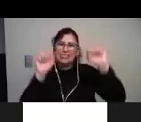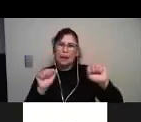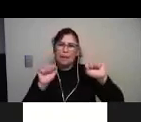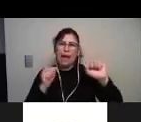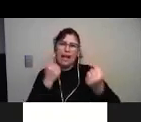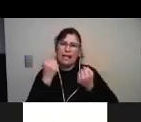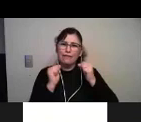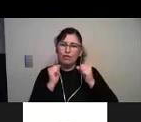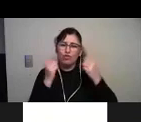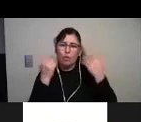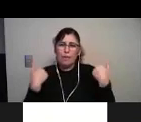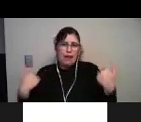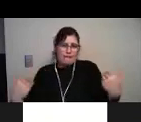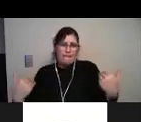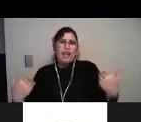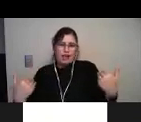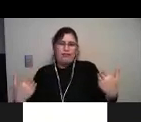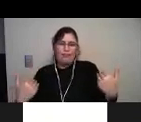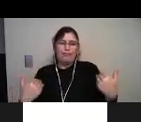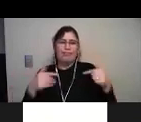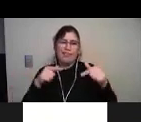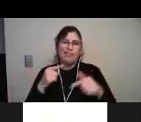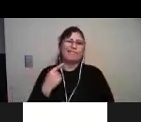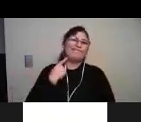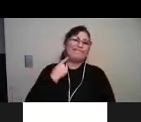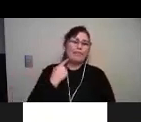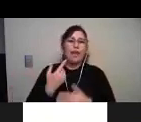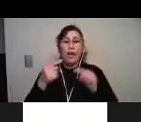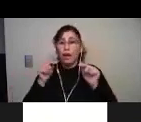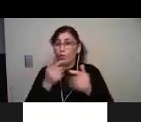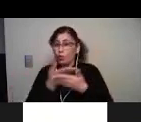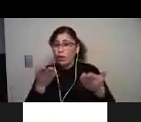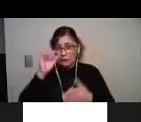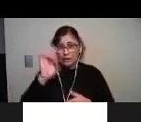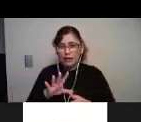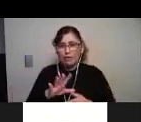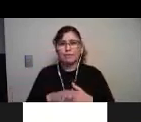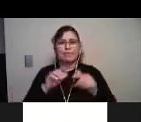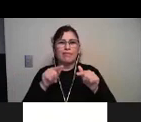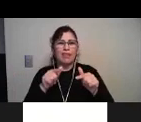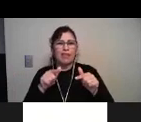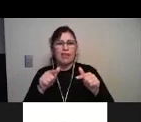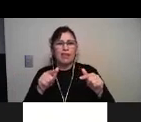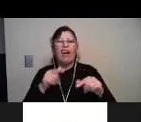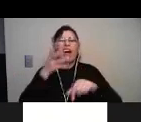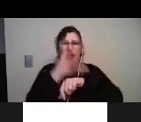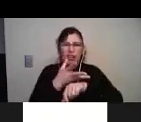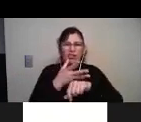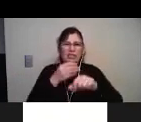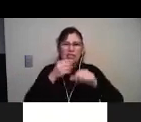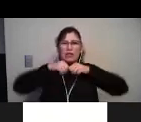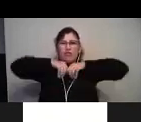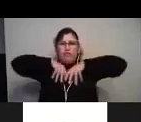el sistema nervioso periférico, ya que, como saben ustedes, está constituido por las raíces motoras y sensitivas